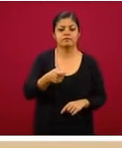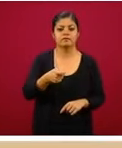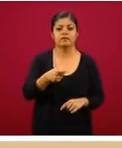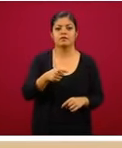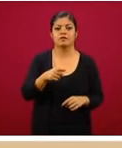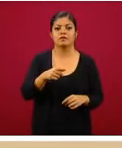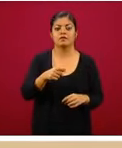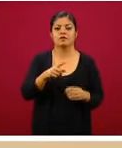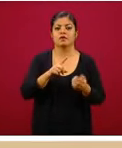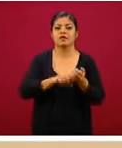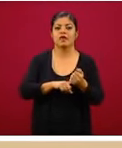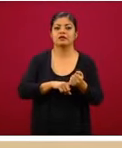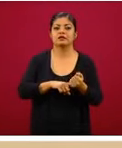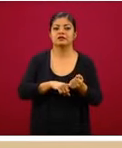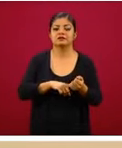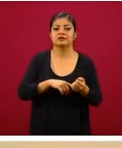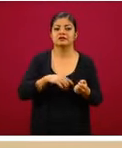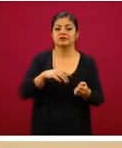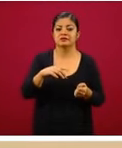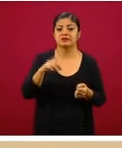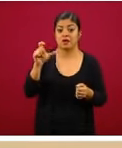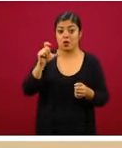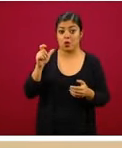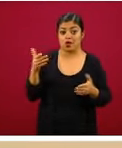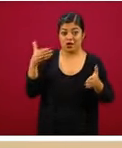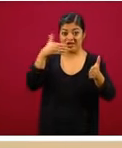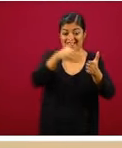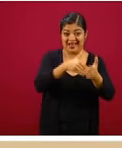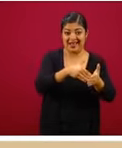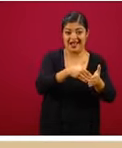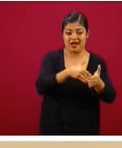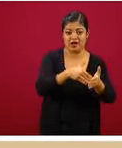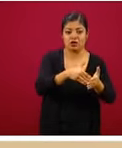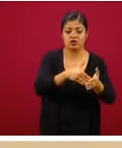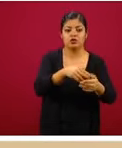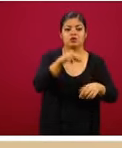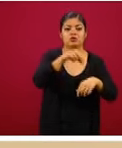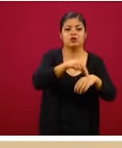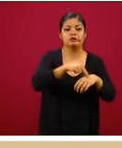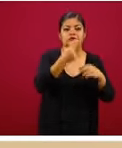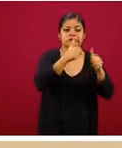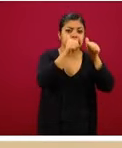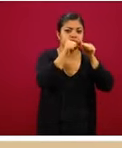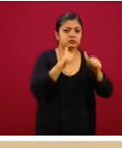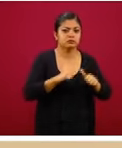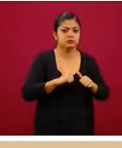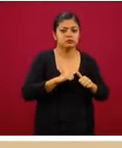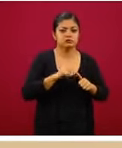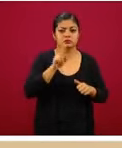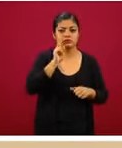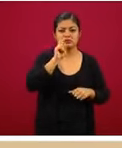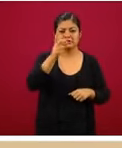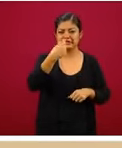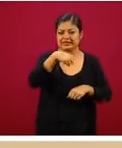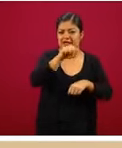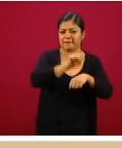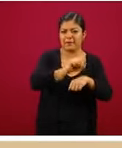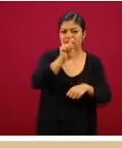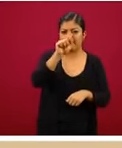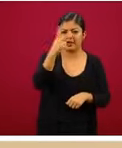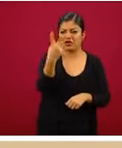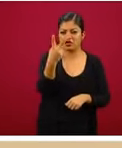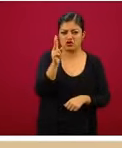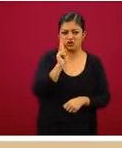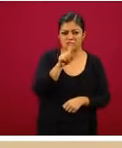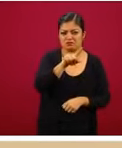del estadio clínico que presentaban cuando llegaron a demandar la atención médica. Y no le hagamos mucho caso a la semana 22, donde se